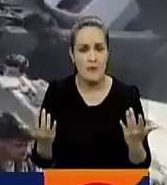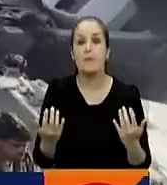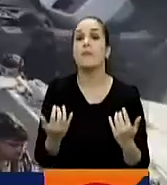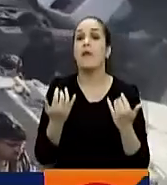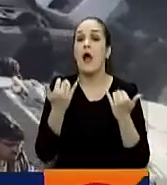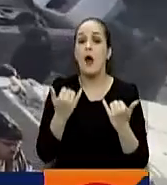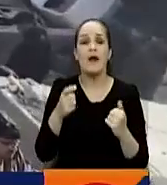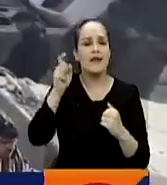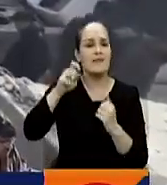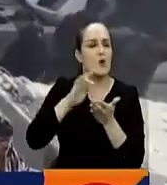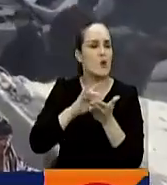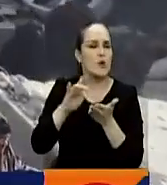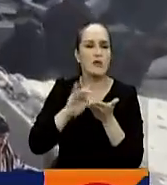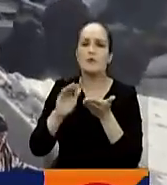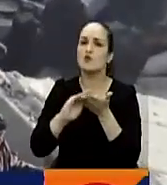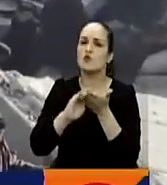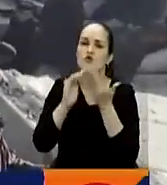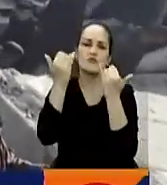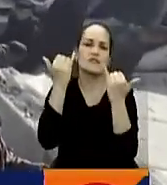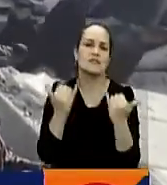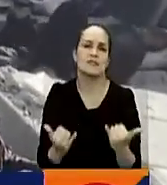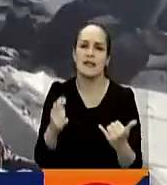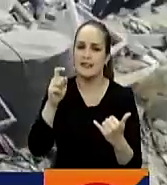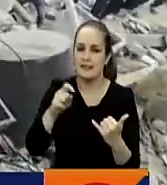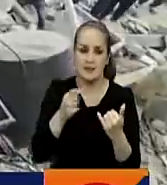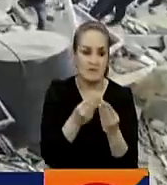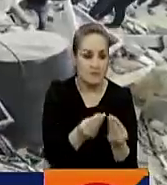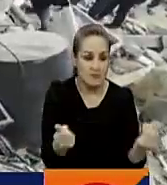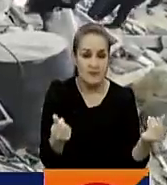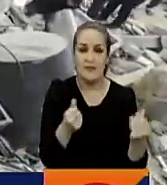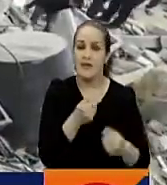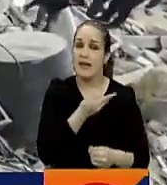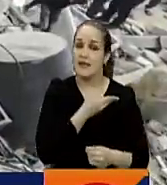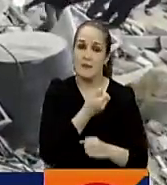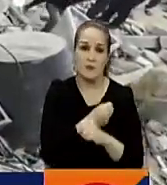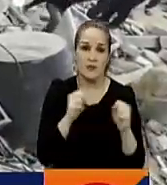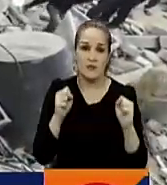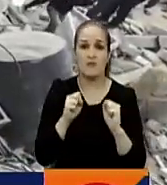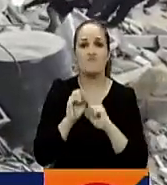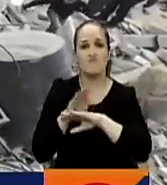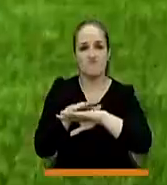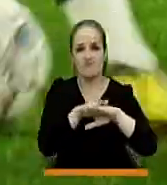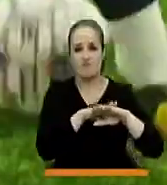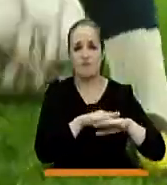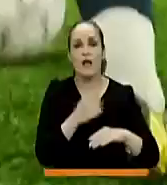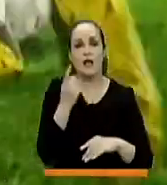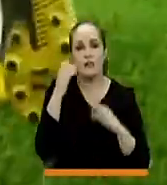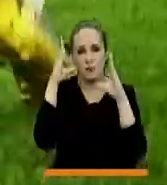detener el genocidio en la Franja de Gaza, precisaron los panelistas en Noches de Opinión.